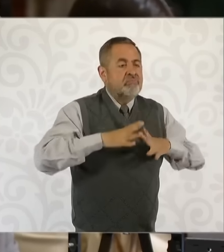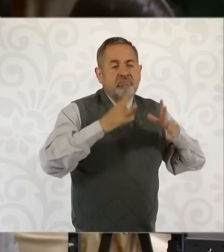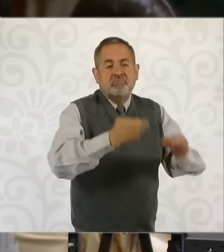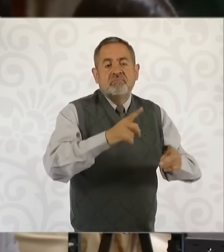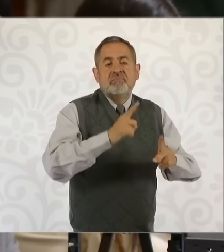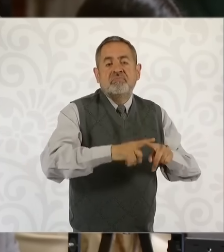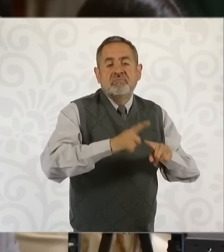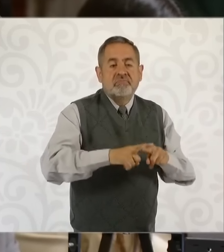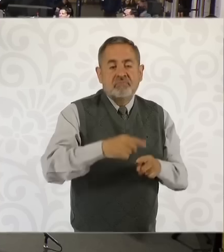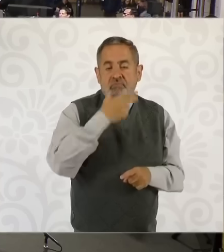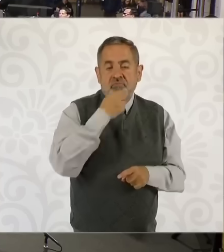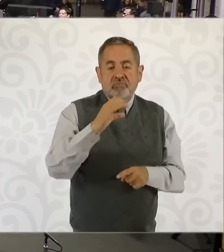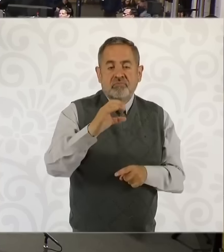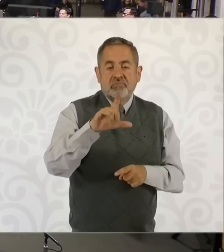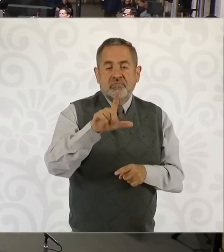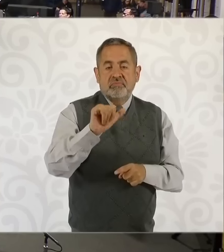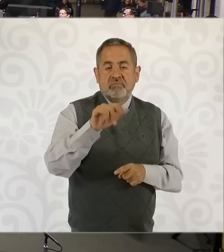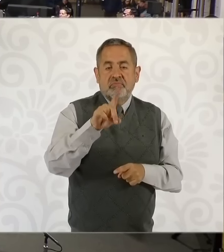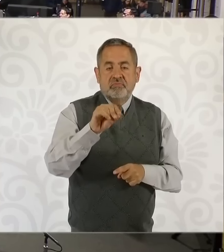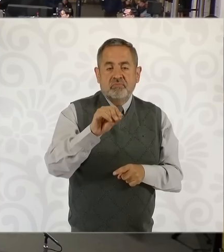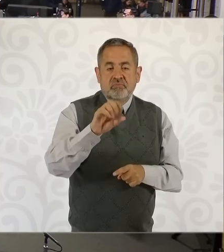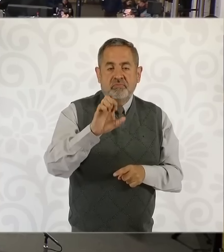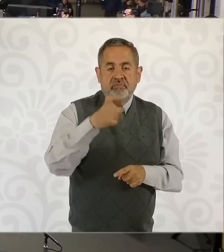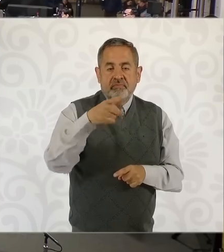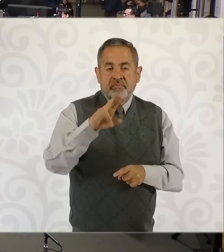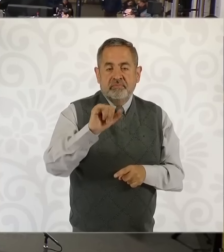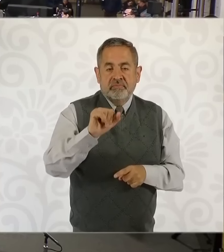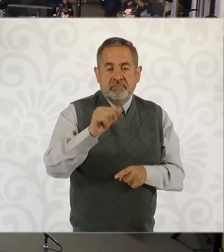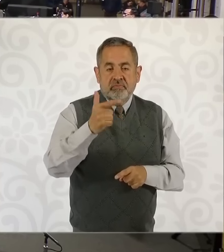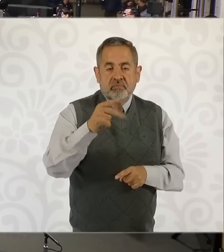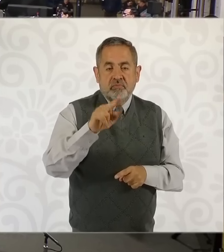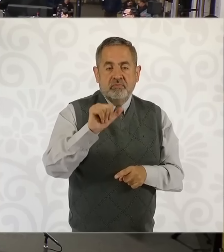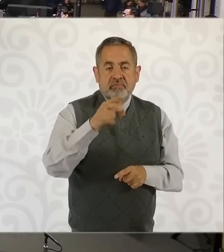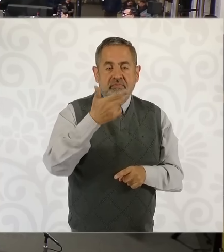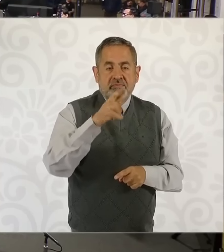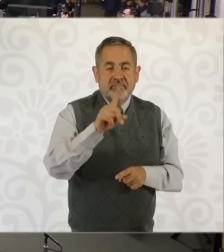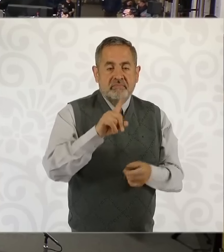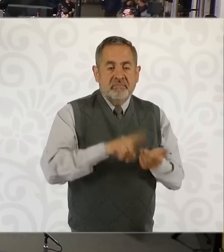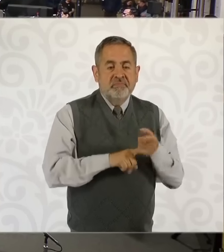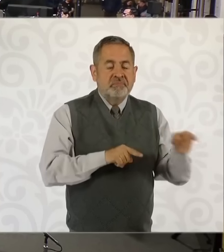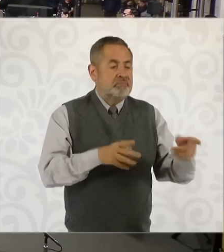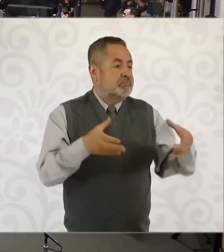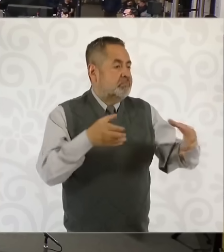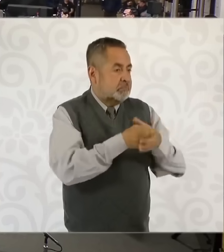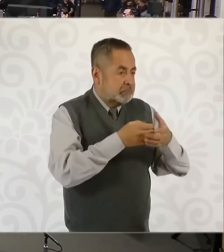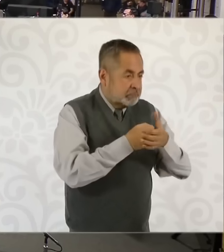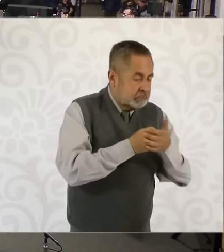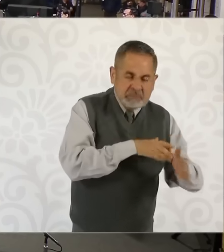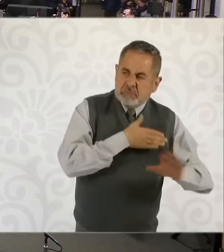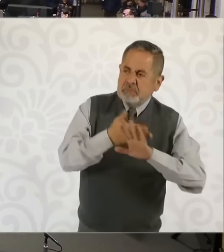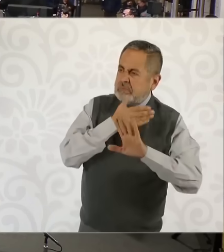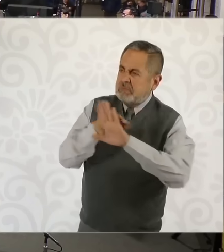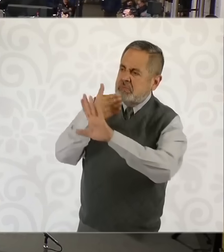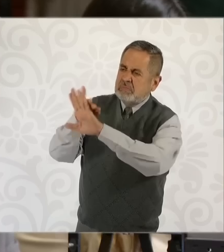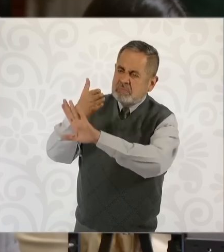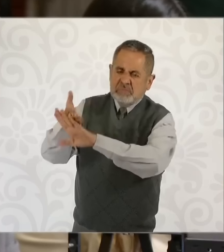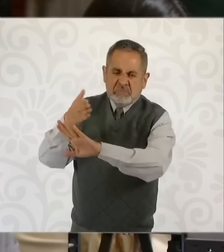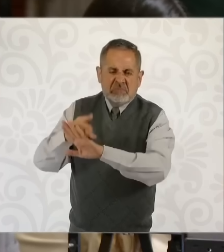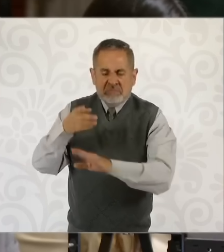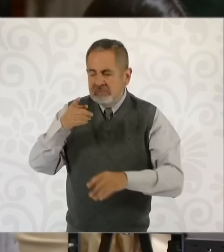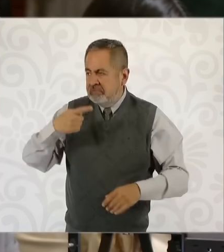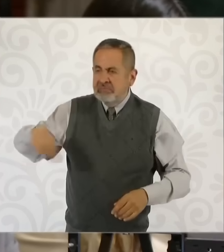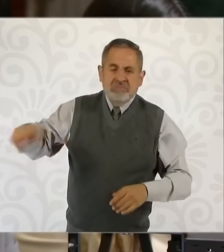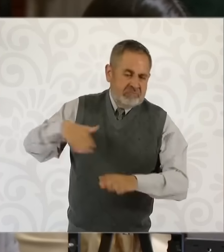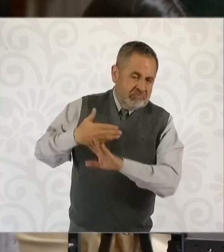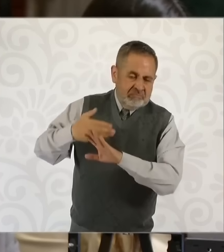Claudio X González Guajardo, que sirvió como un brazo jurídico y un brazo mediático para golpear al Estado